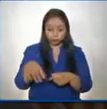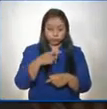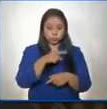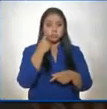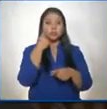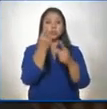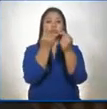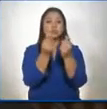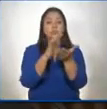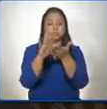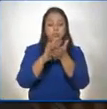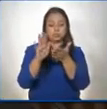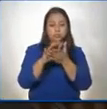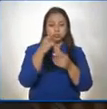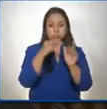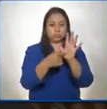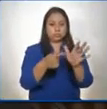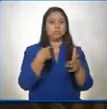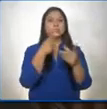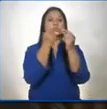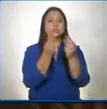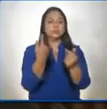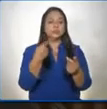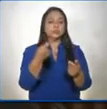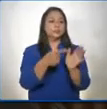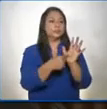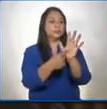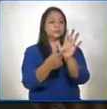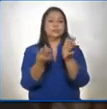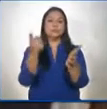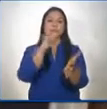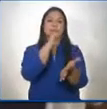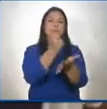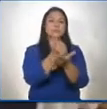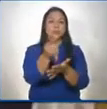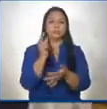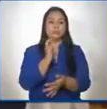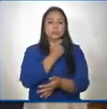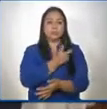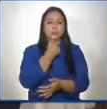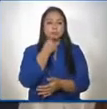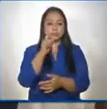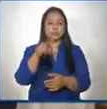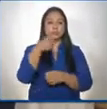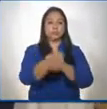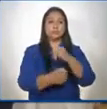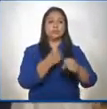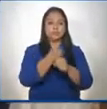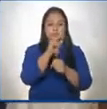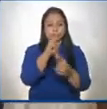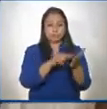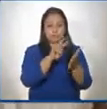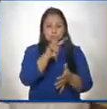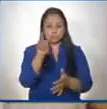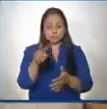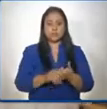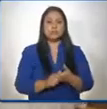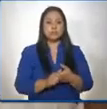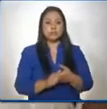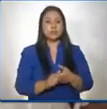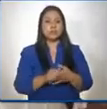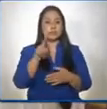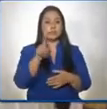en el proyecto de presupuesto presentado para su aprobación al Congreso de la República de Guatemala para el ejercicio fiscal 2022 por